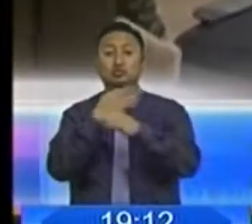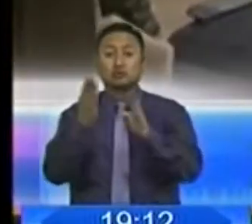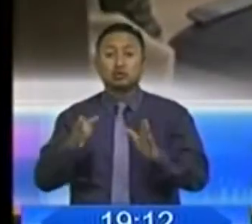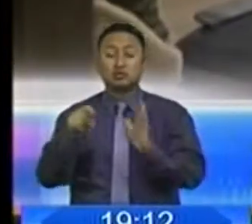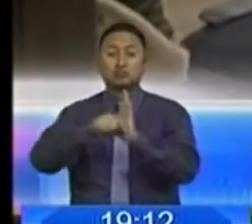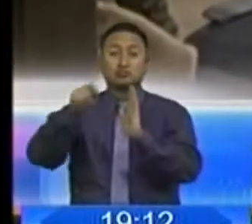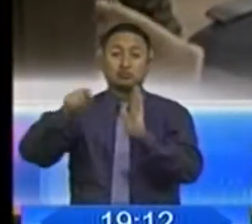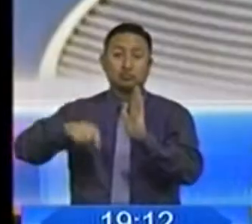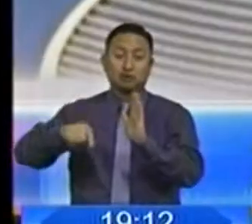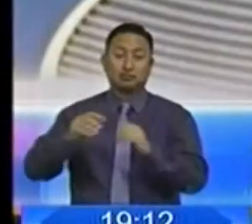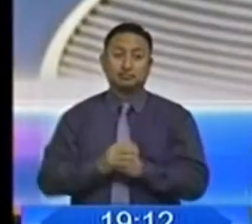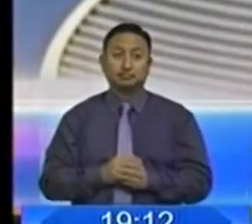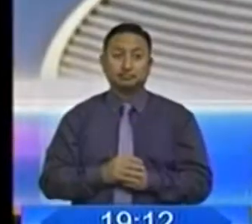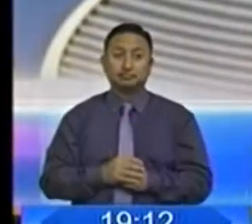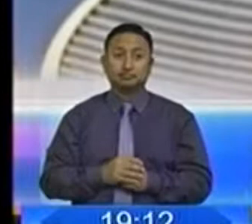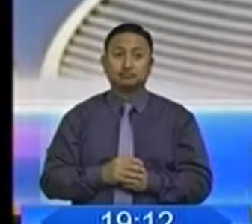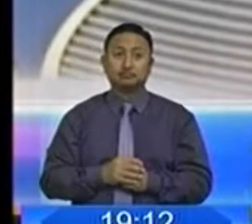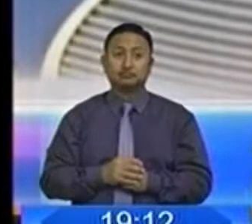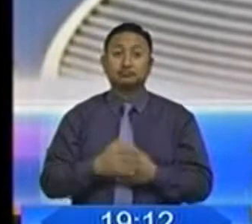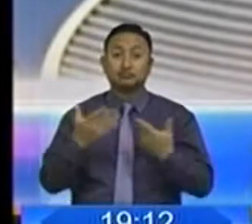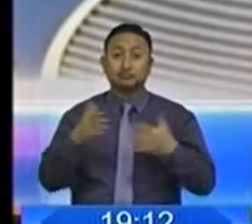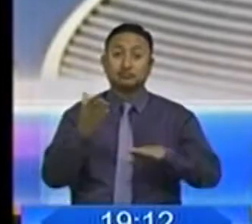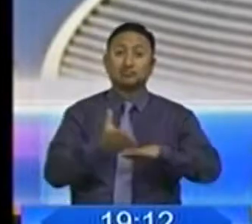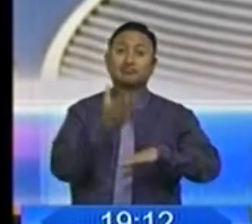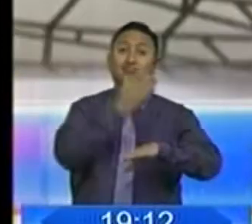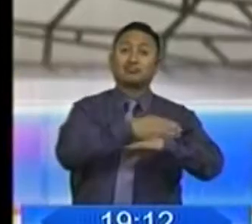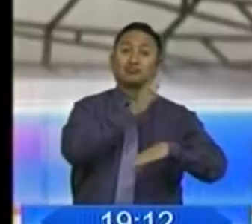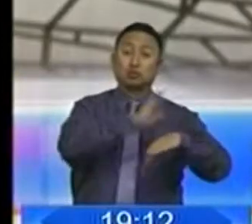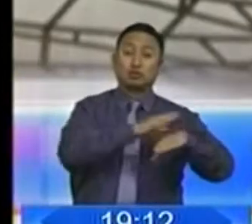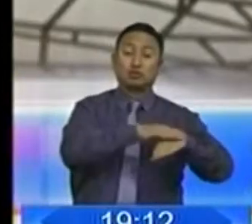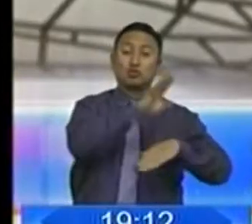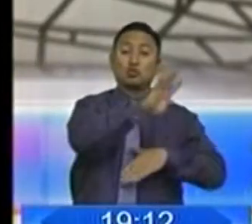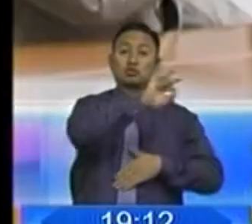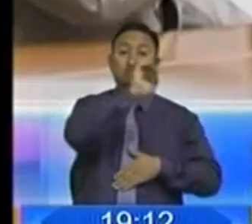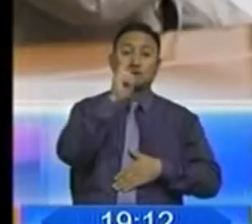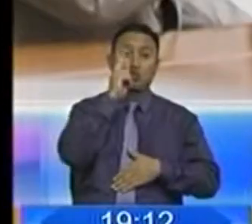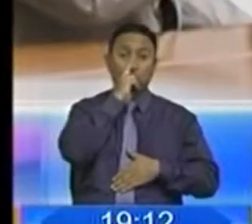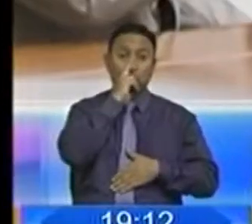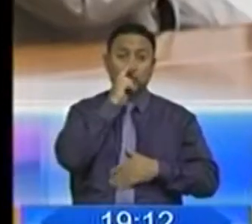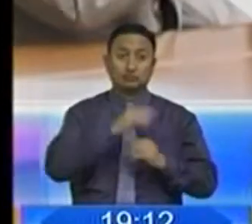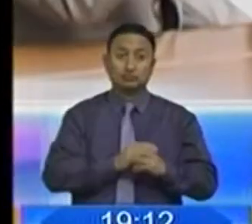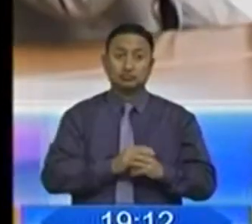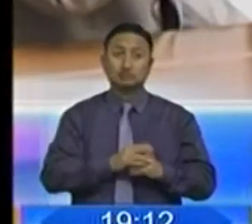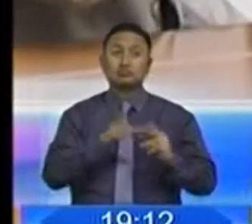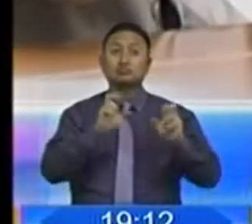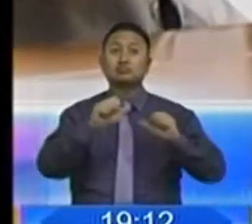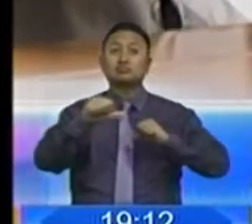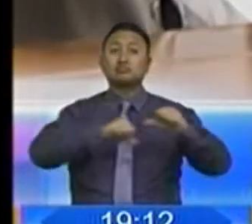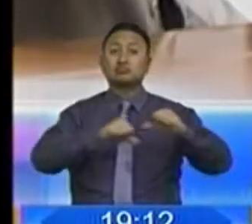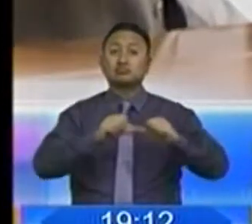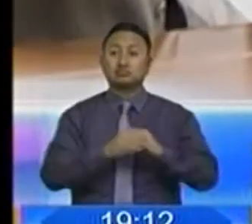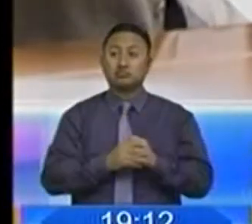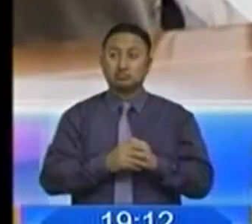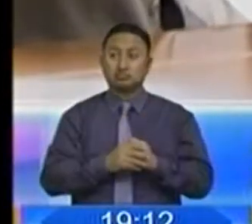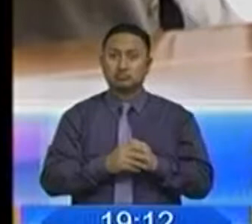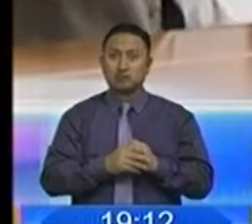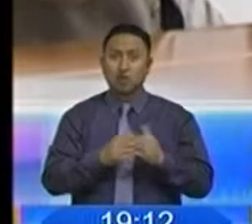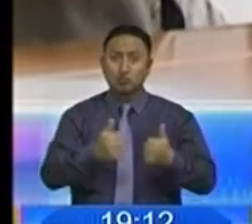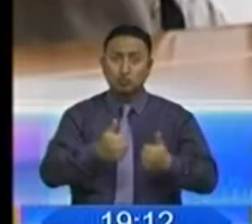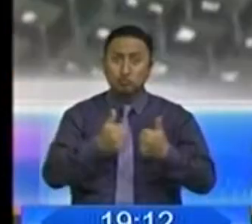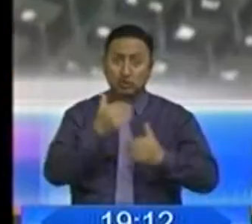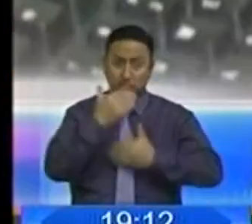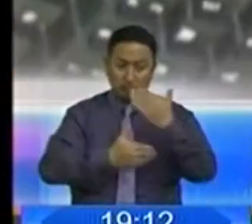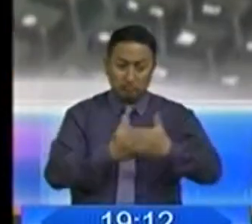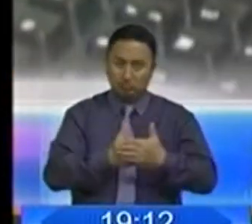Procuraduría General del Estado, cuando fueron notificados el 4 de junio, el acto administrativo no estuvo debidamente